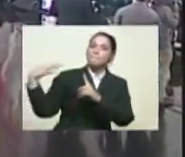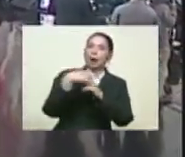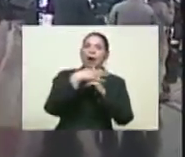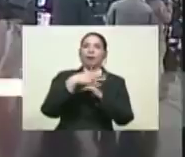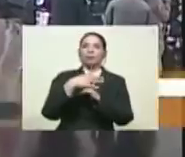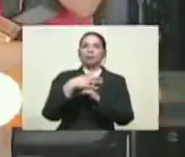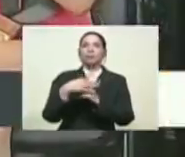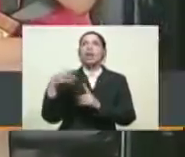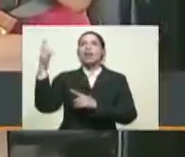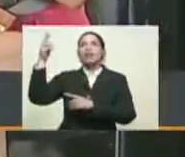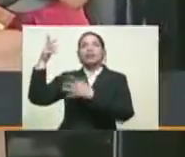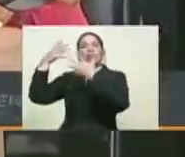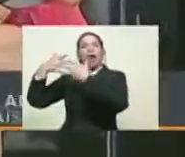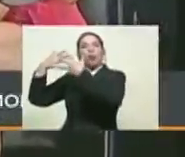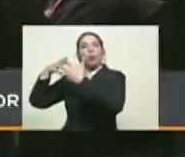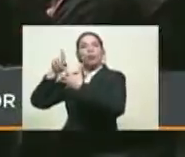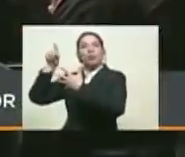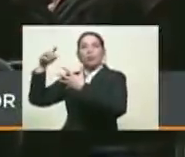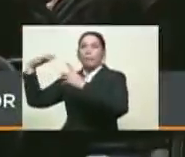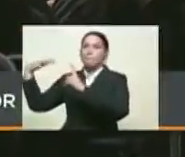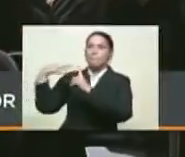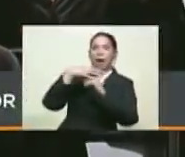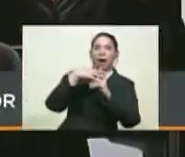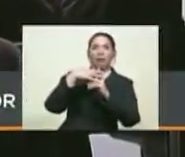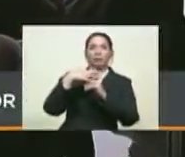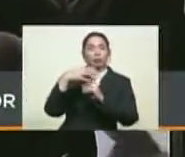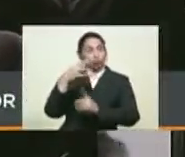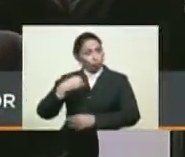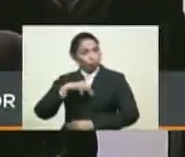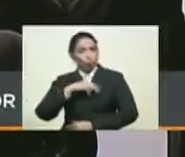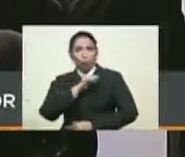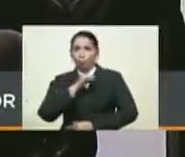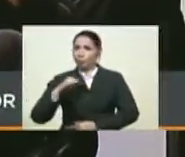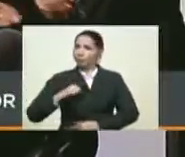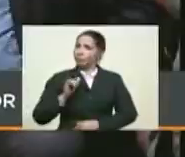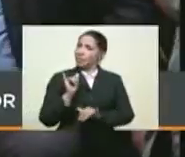imperialista del norte. Somos los mismos.